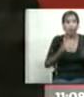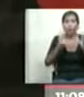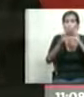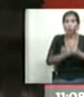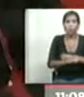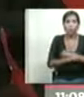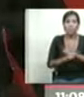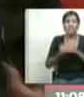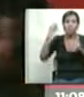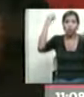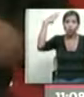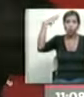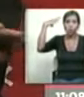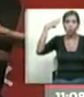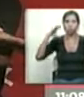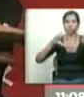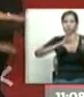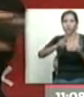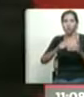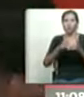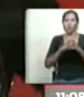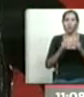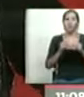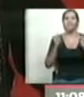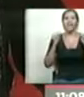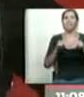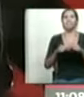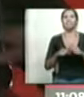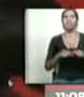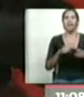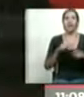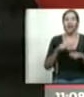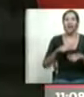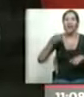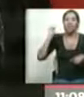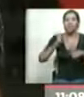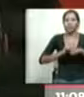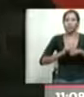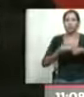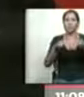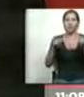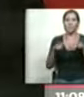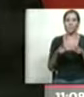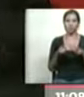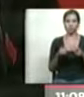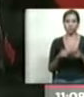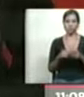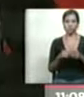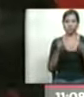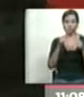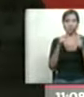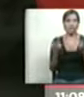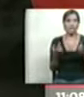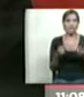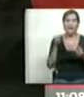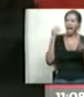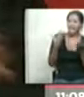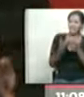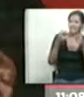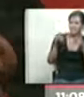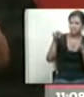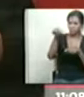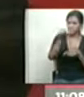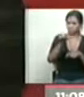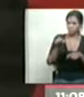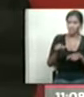las luminarias, se llevó todo. Y eso quedó abandonado, un espacio que se había recuperado. Entonces tú pasas por ahí y tú dices, mira, hasta en eso